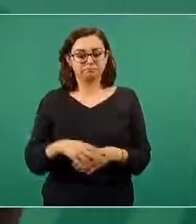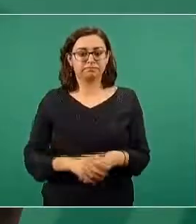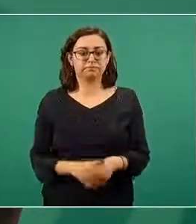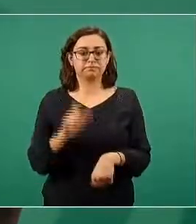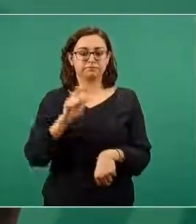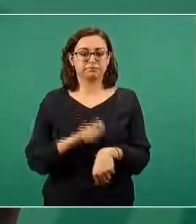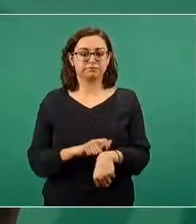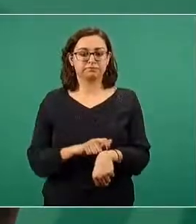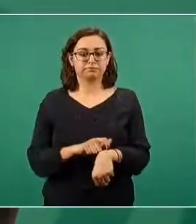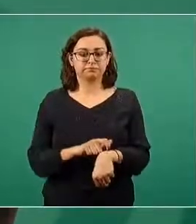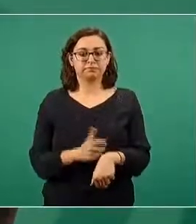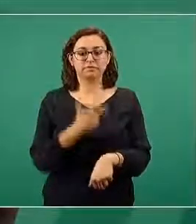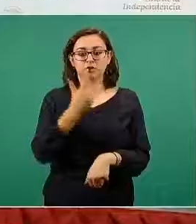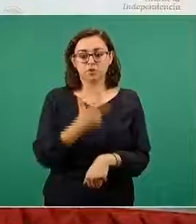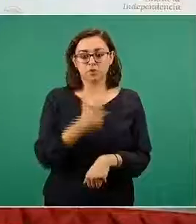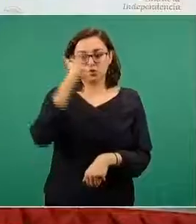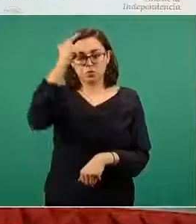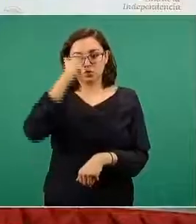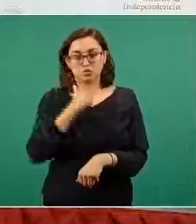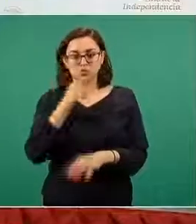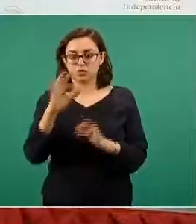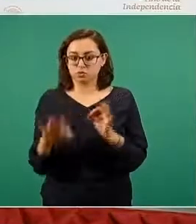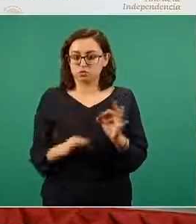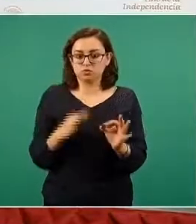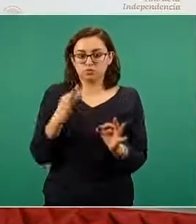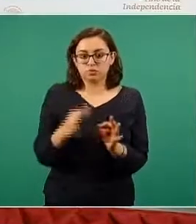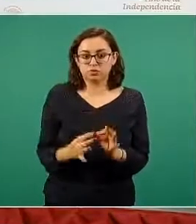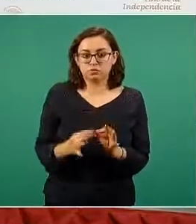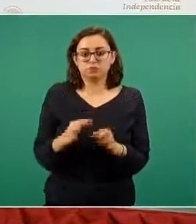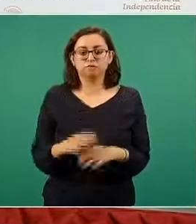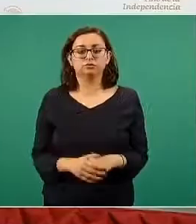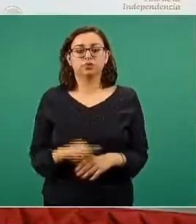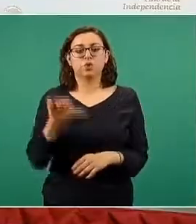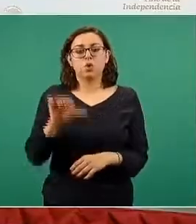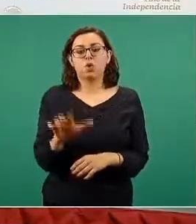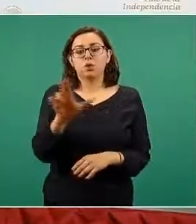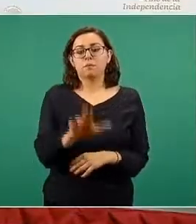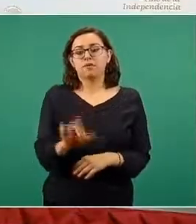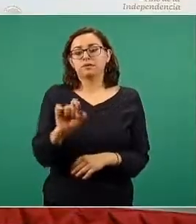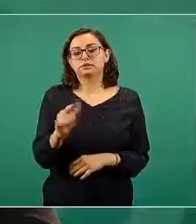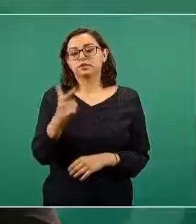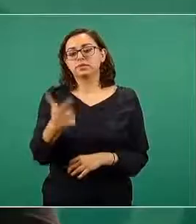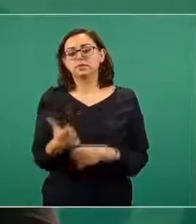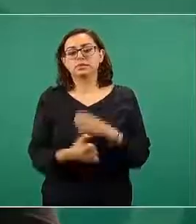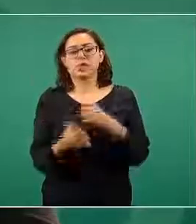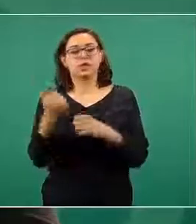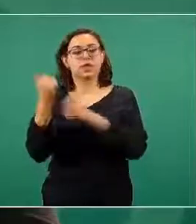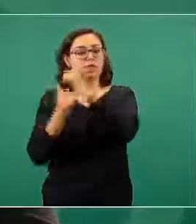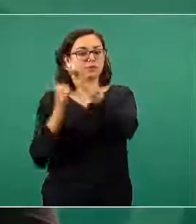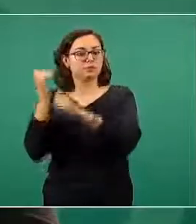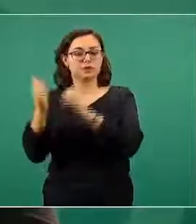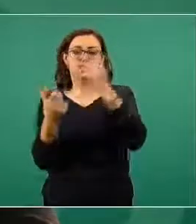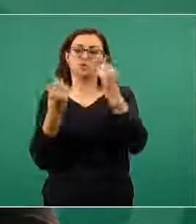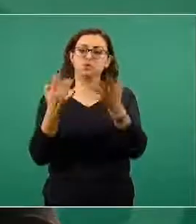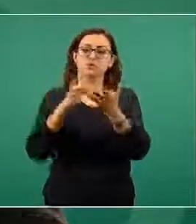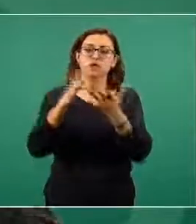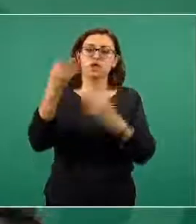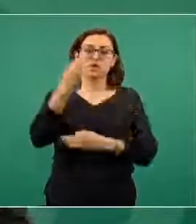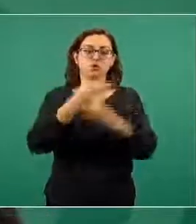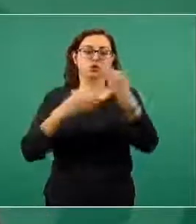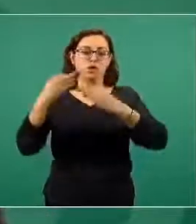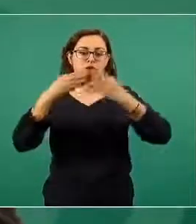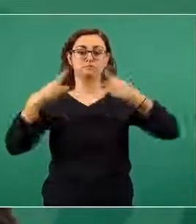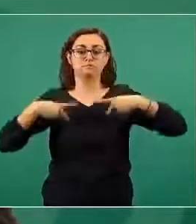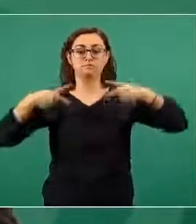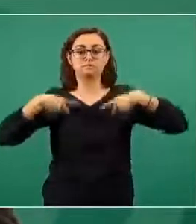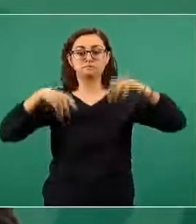Son las 8 de la noche en punto, las 20 horas de este martes 27 de abril. Muchísimas gracias a todas las personas que nos siguieron